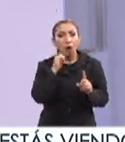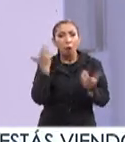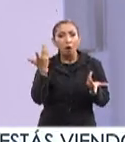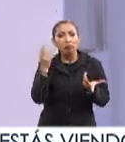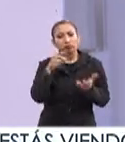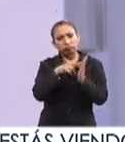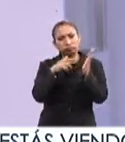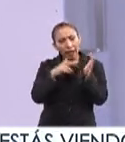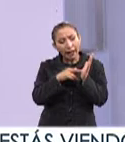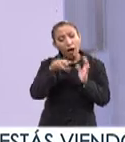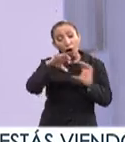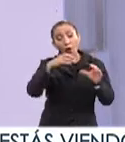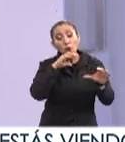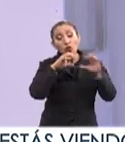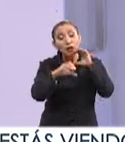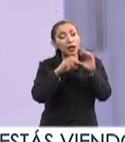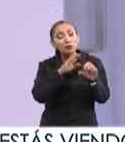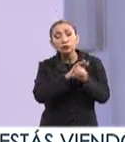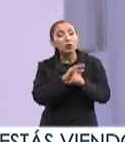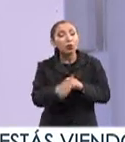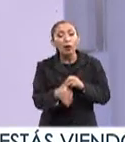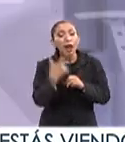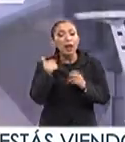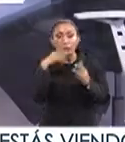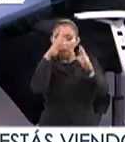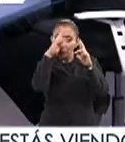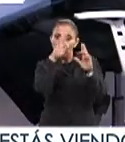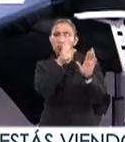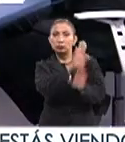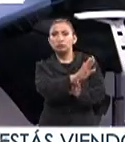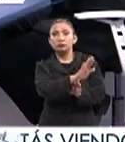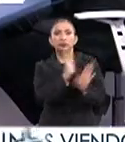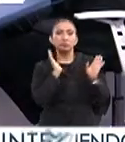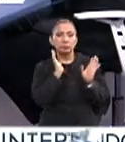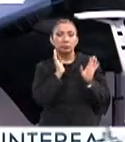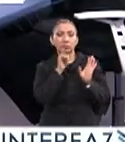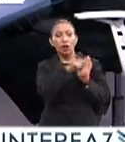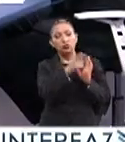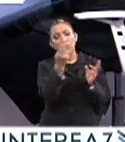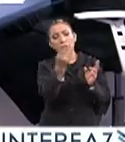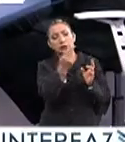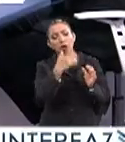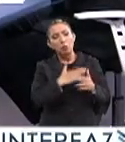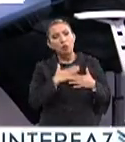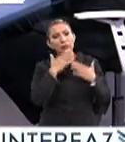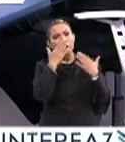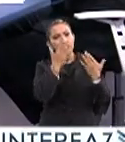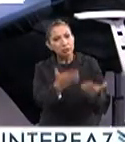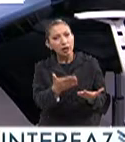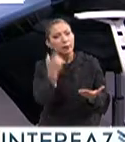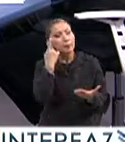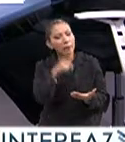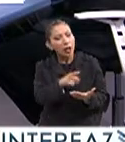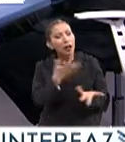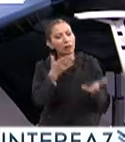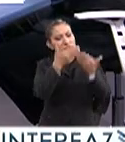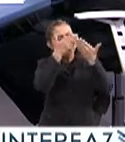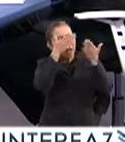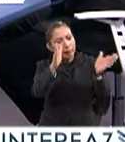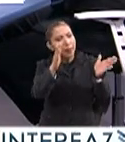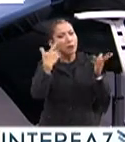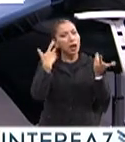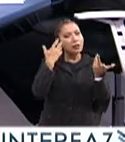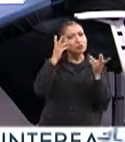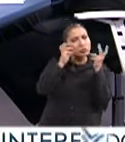una condición también de la comunicación, es ser respetuoso con el otro. O sea, el otro necesita sentir confianza para que se abra, para